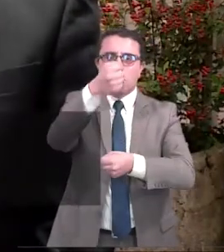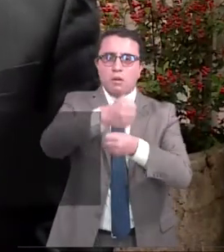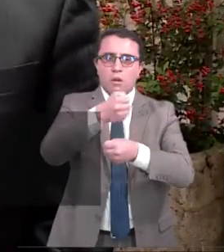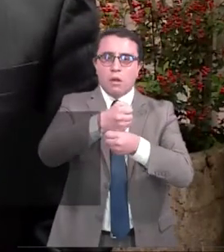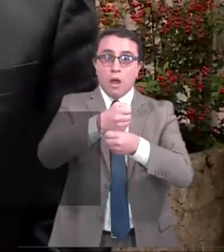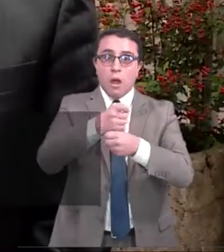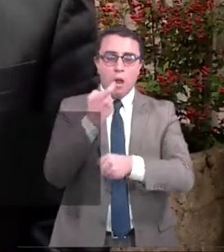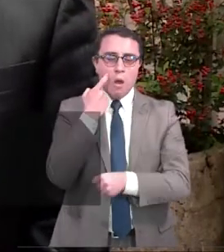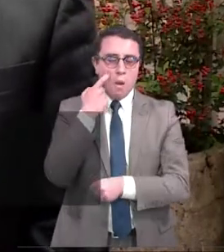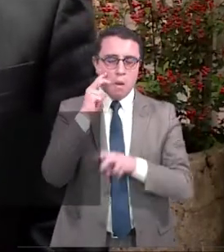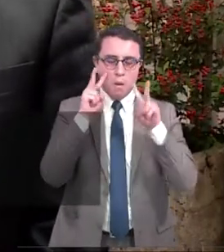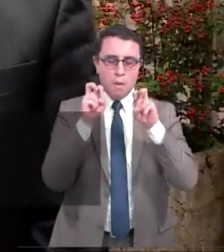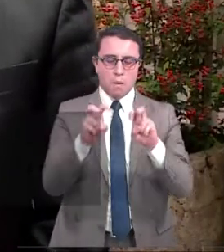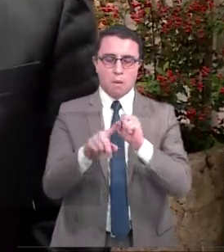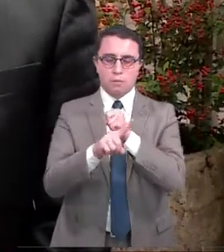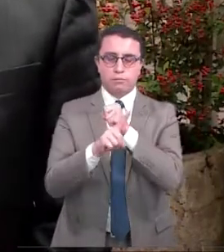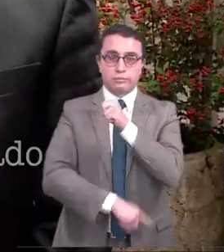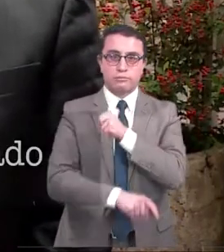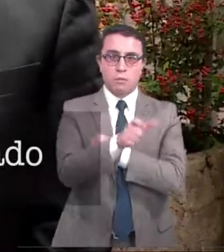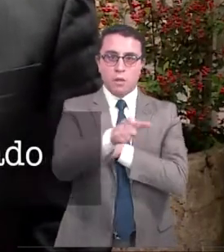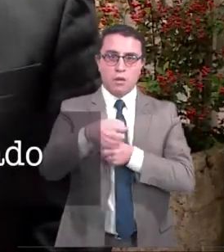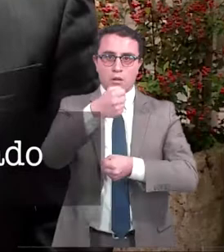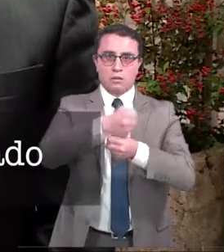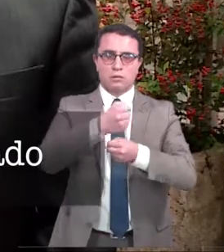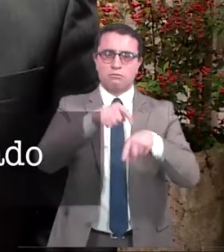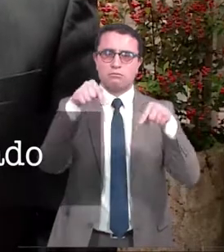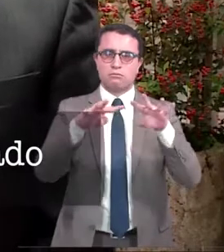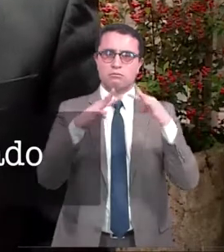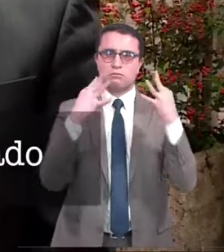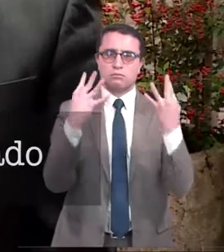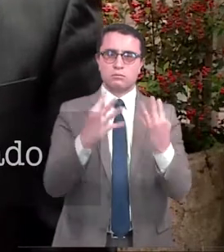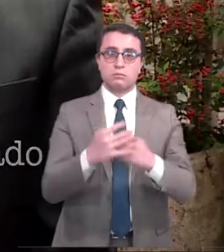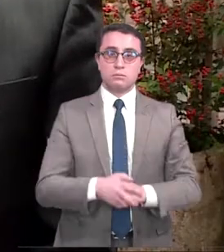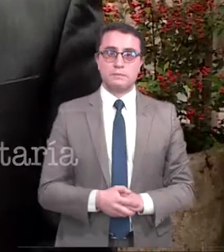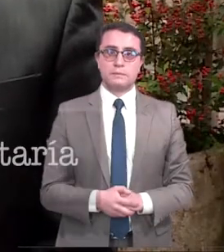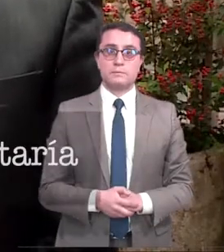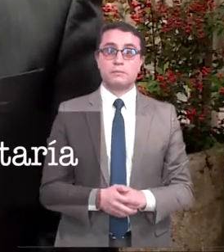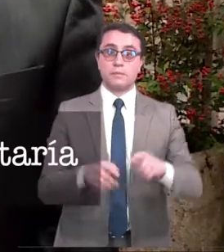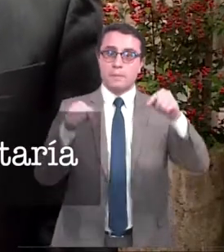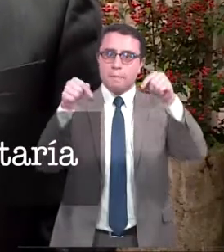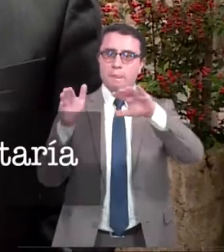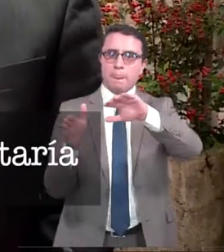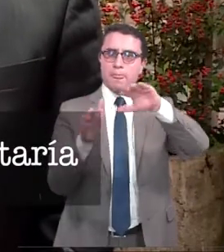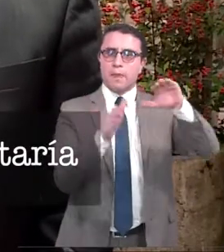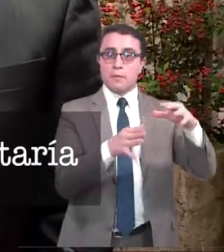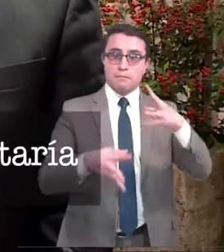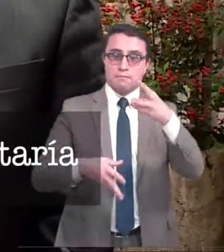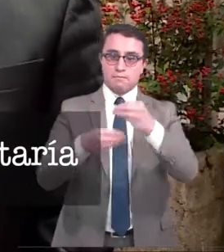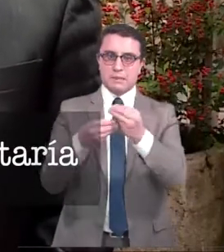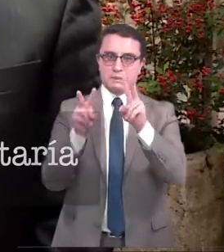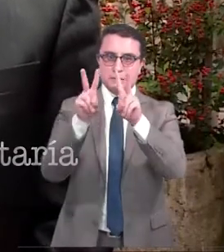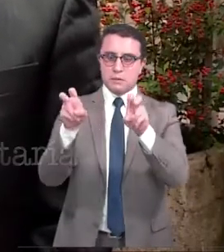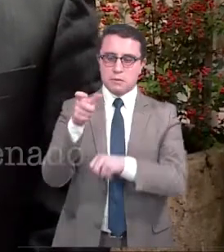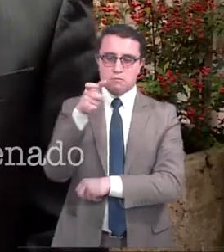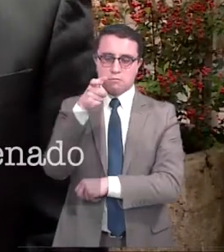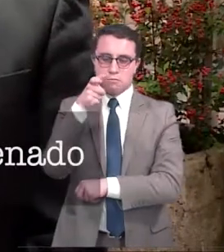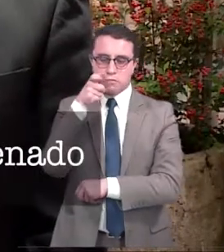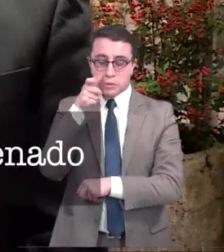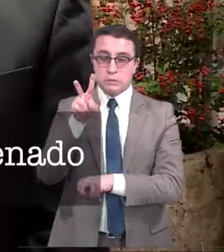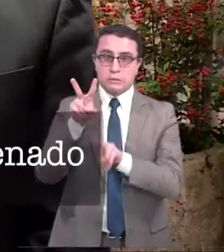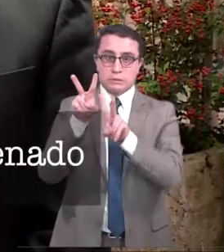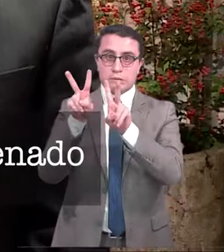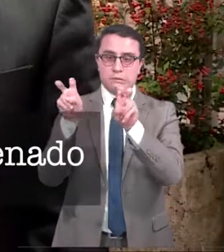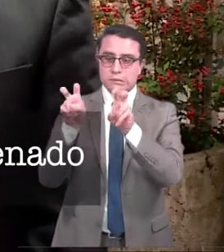los funcionarios públicos que componen la planta de personal del Senado de la República. Asimismo, ejerce la Secretaría